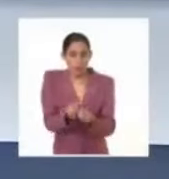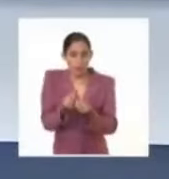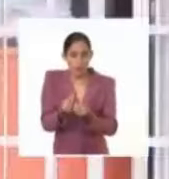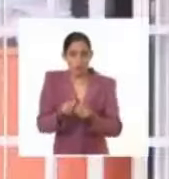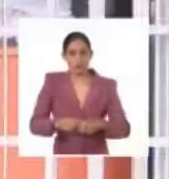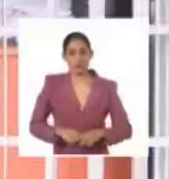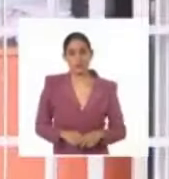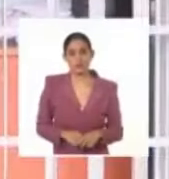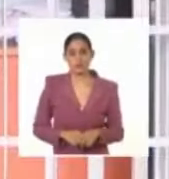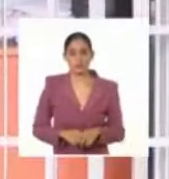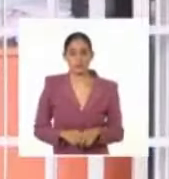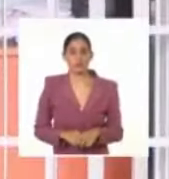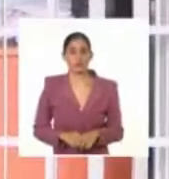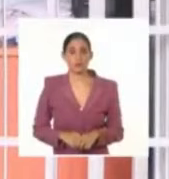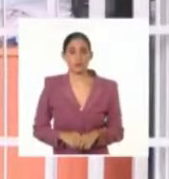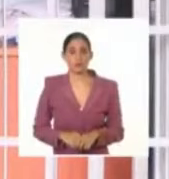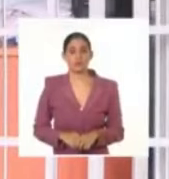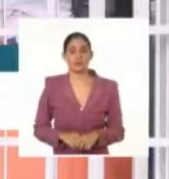habaneros.